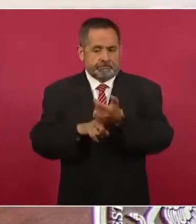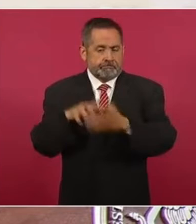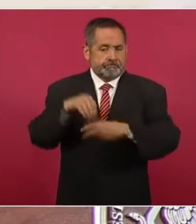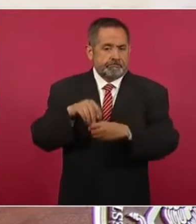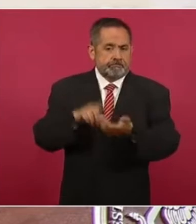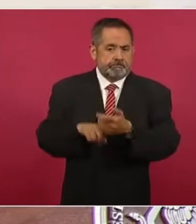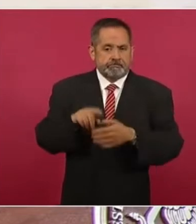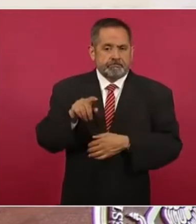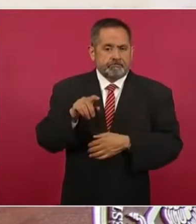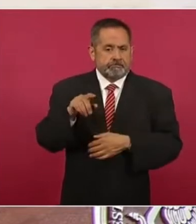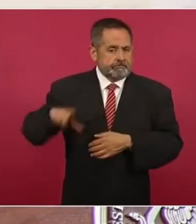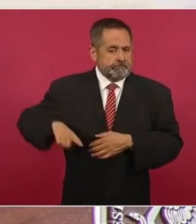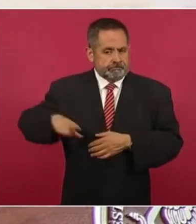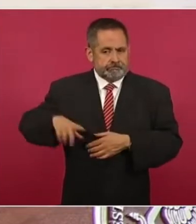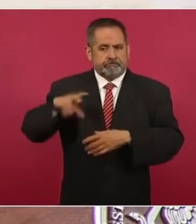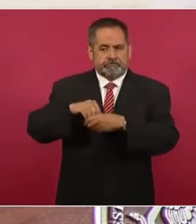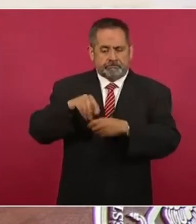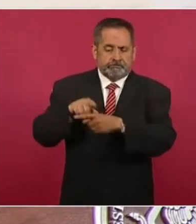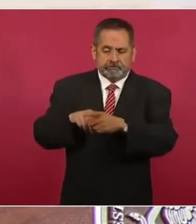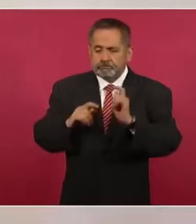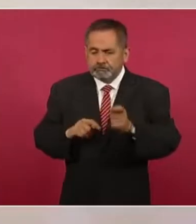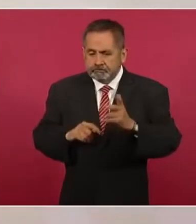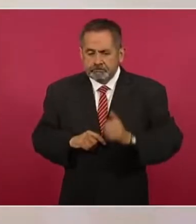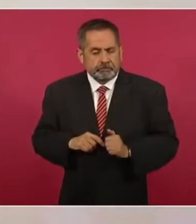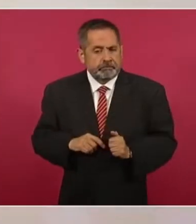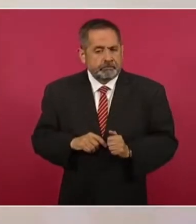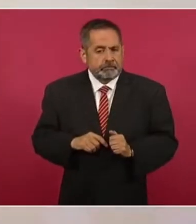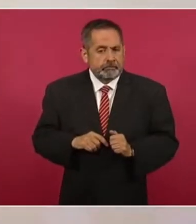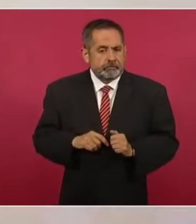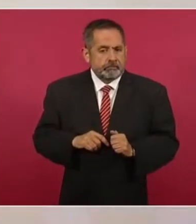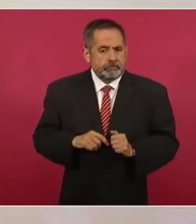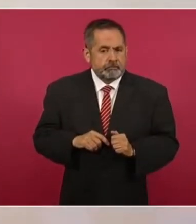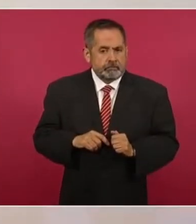Estado, de que